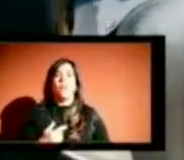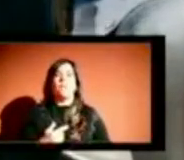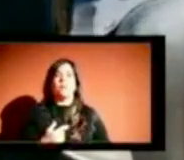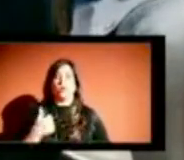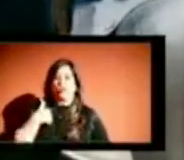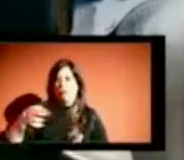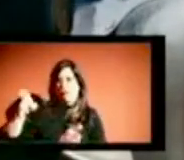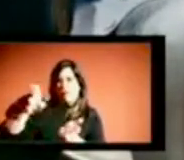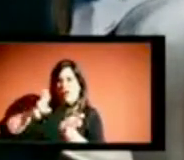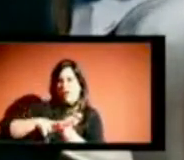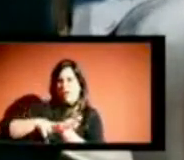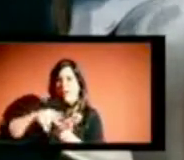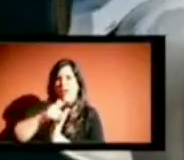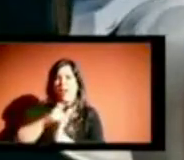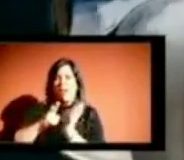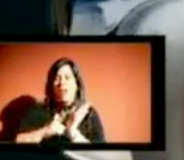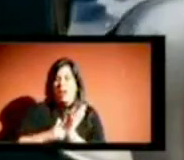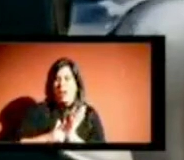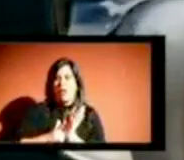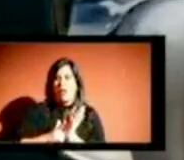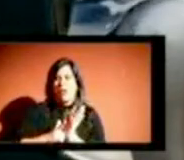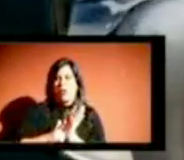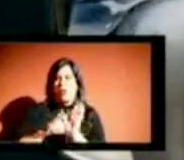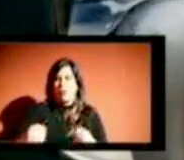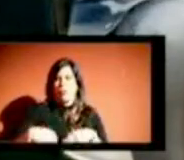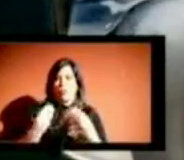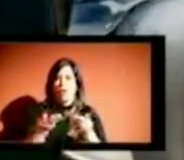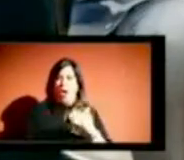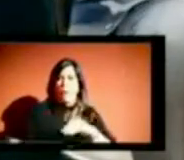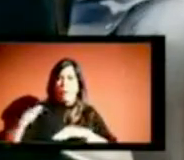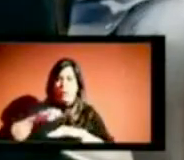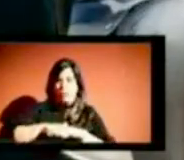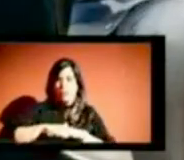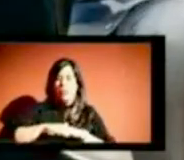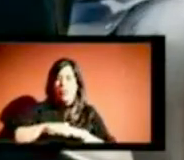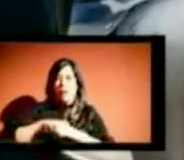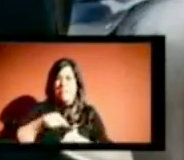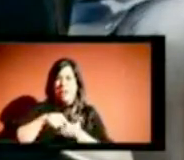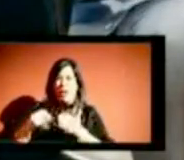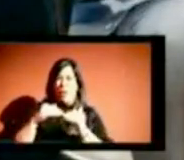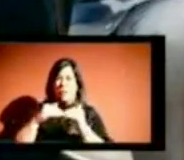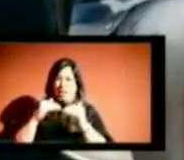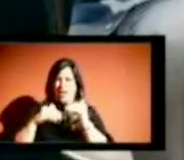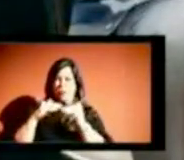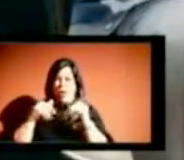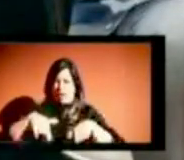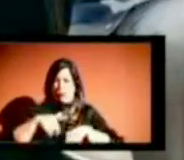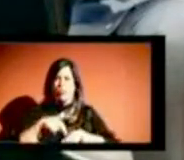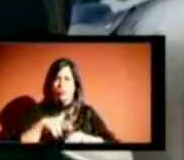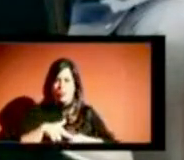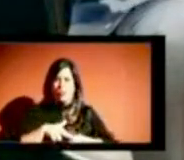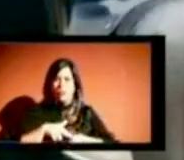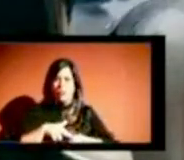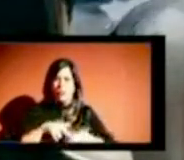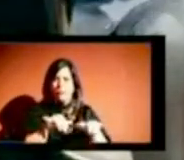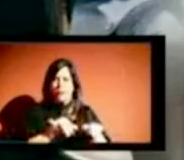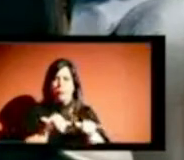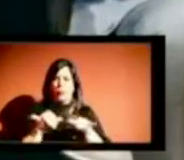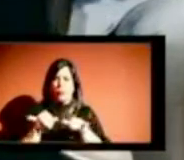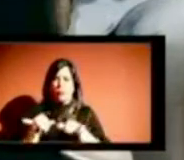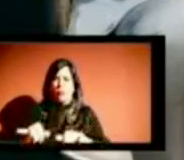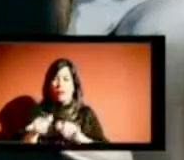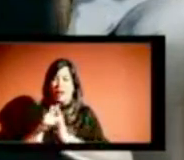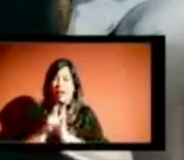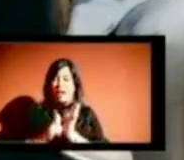cuando yo firmé la ley que provee el alza al salario mínimo en Puerto Rico, de igual manera esa